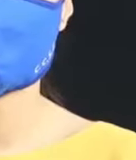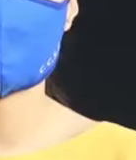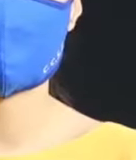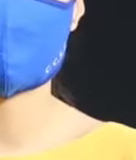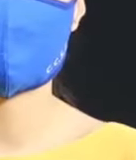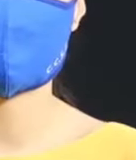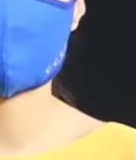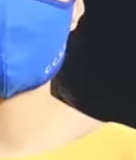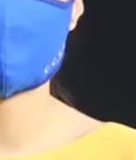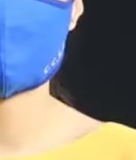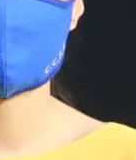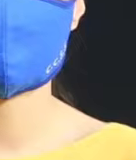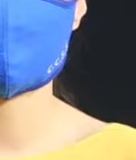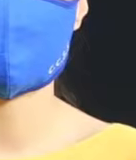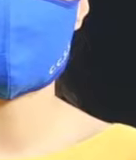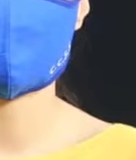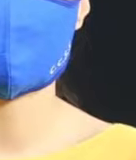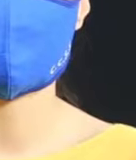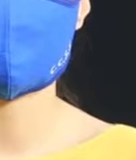uso de mascarilla de tela.